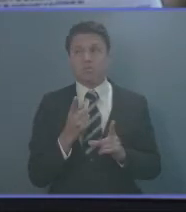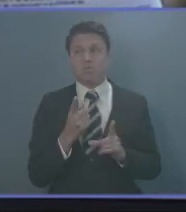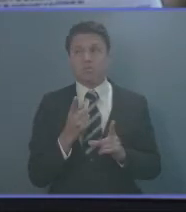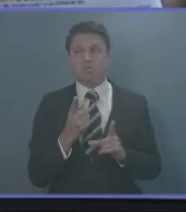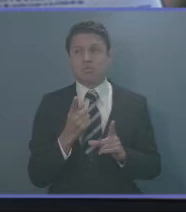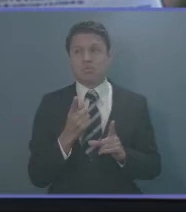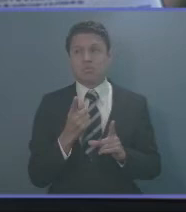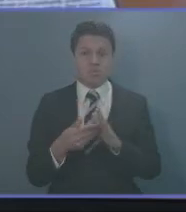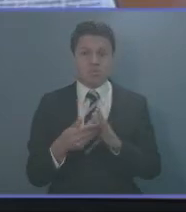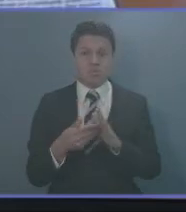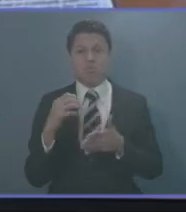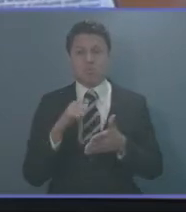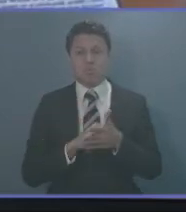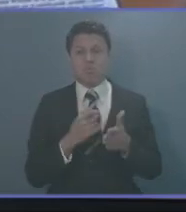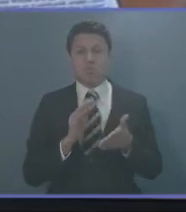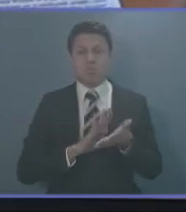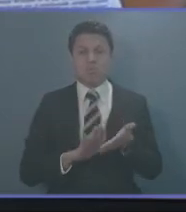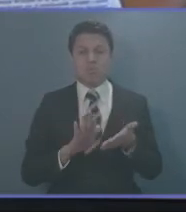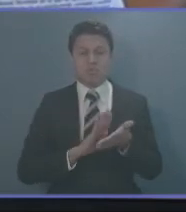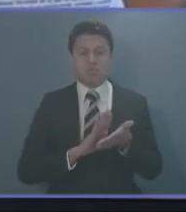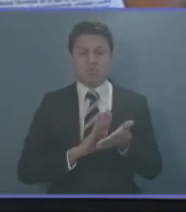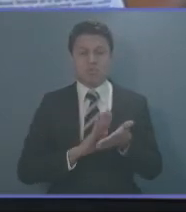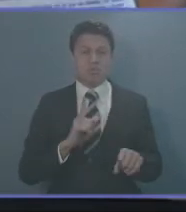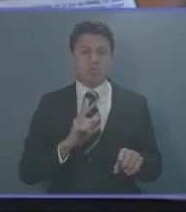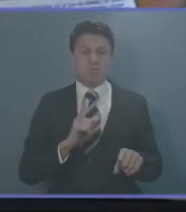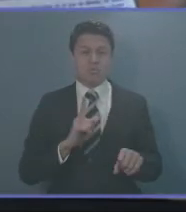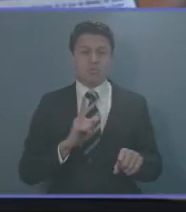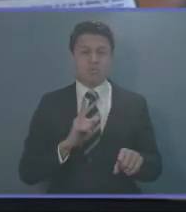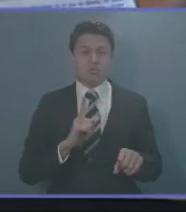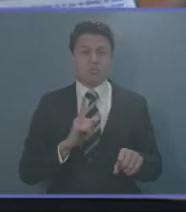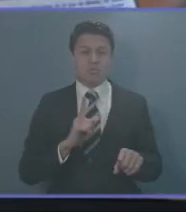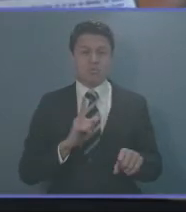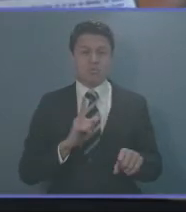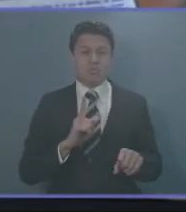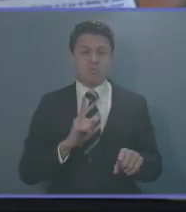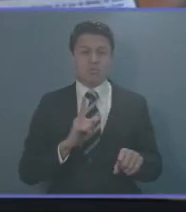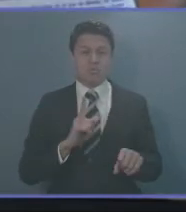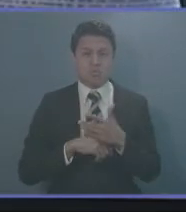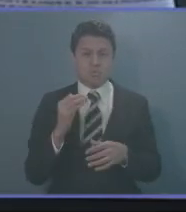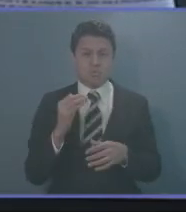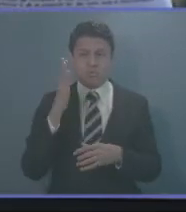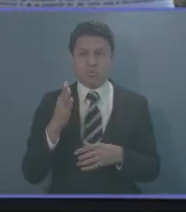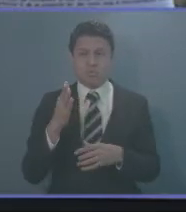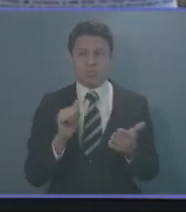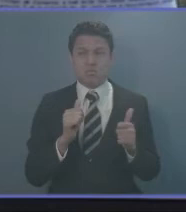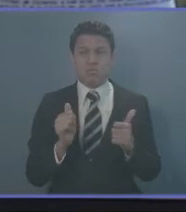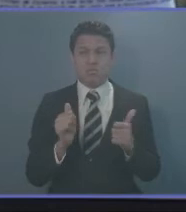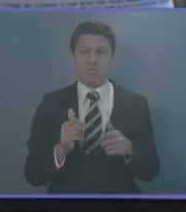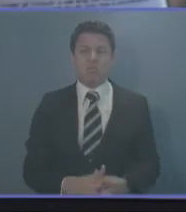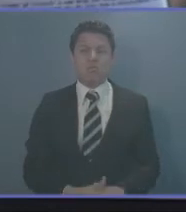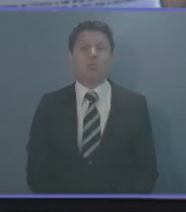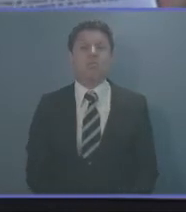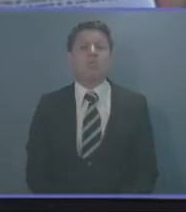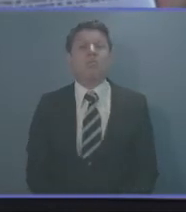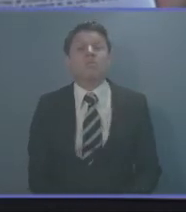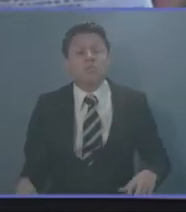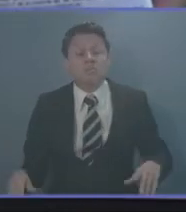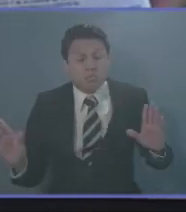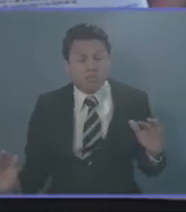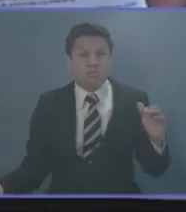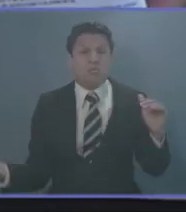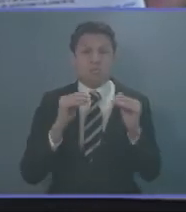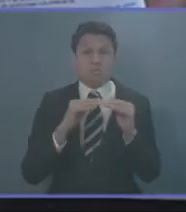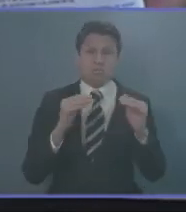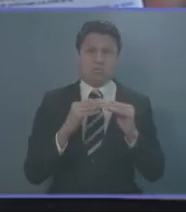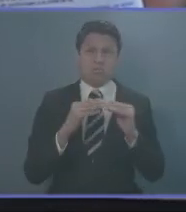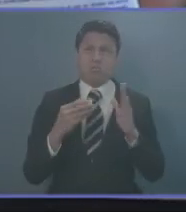contra el pago del impuesto de ejercicios pasados o futuros a opción de aquel, inclusive contra